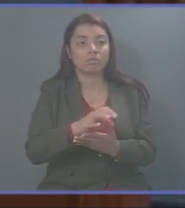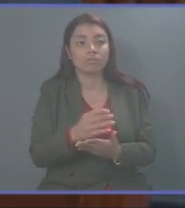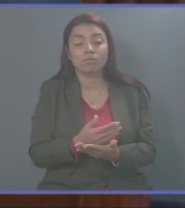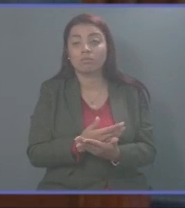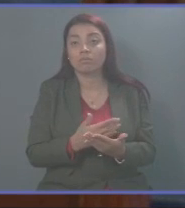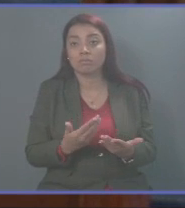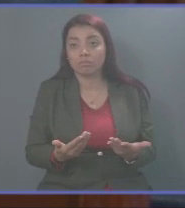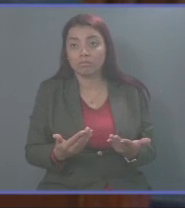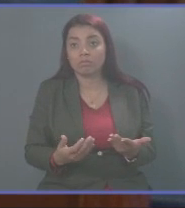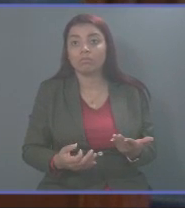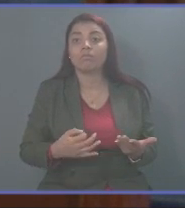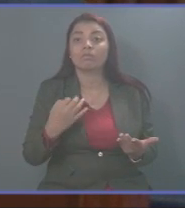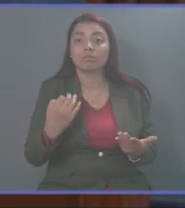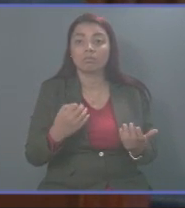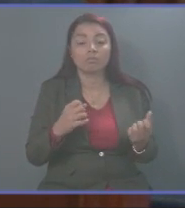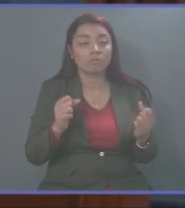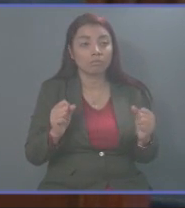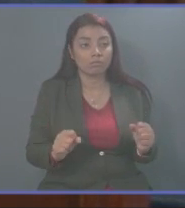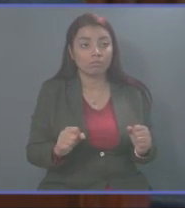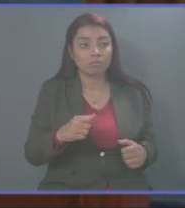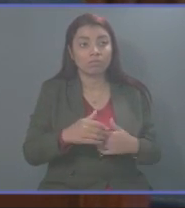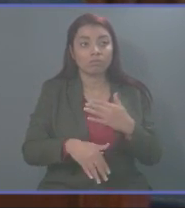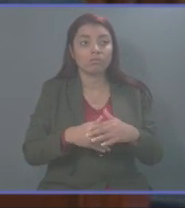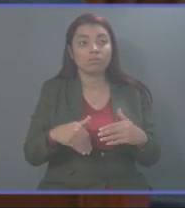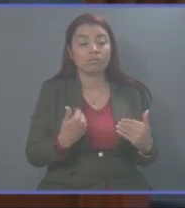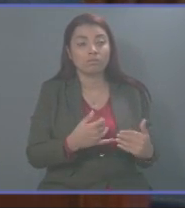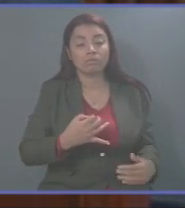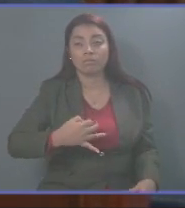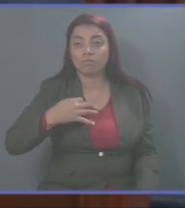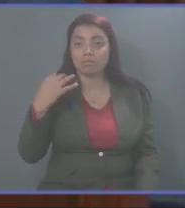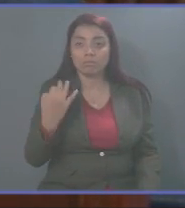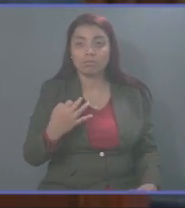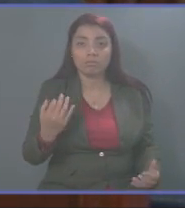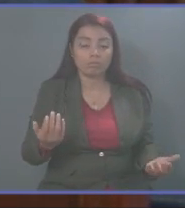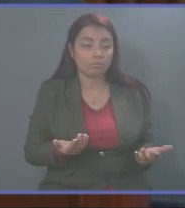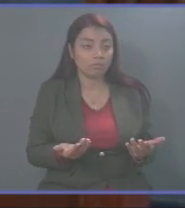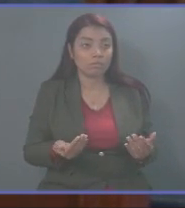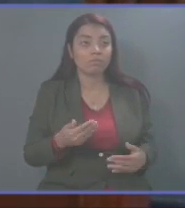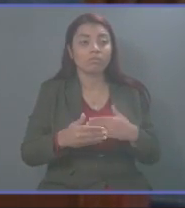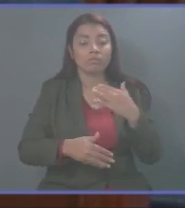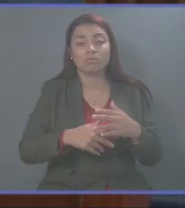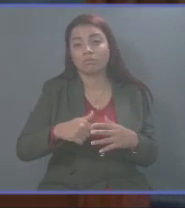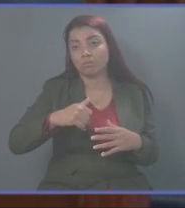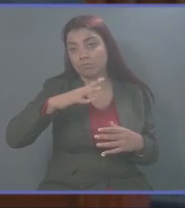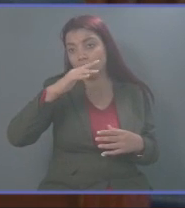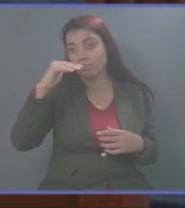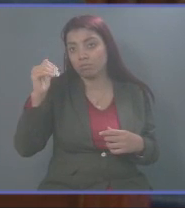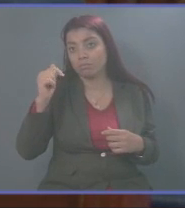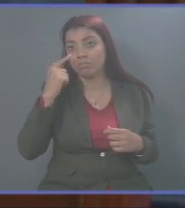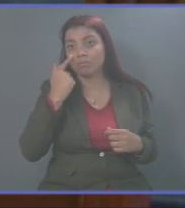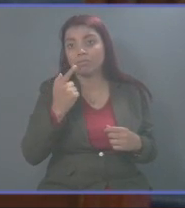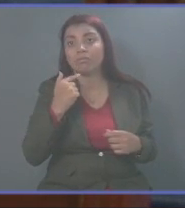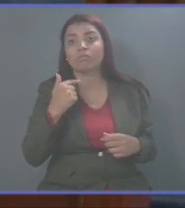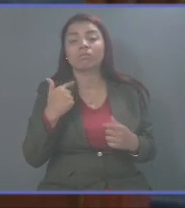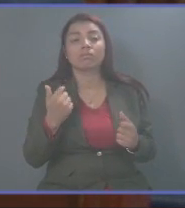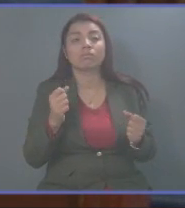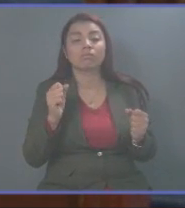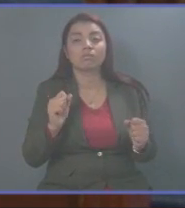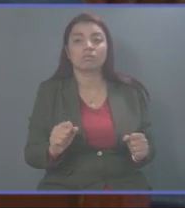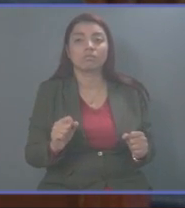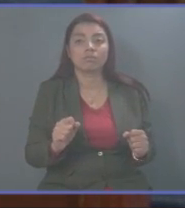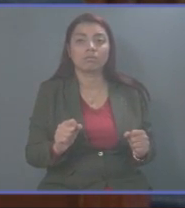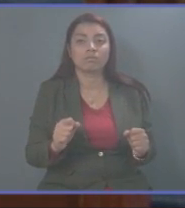institución involucrada en la gestión de residuos, deberá realizar un diagnóstico nacional de residuos previo a la elaboración